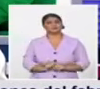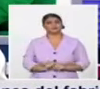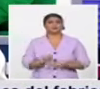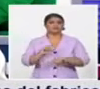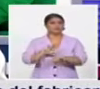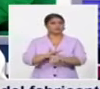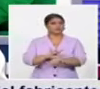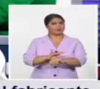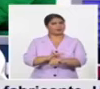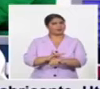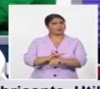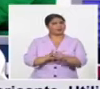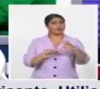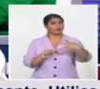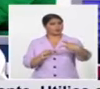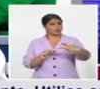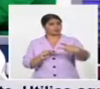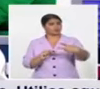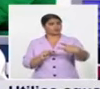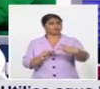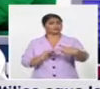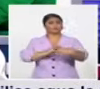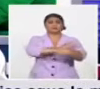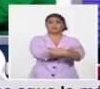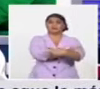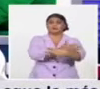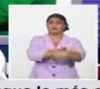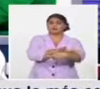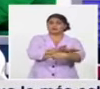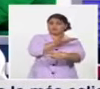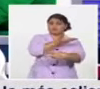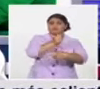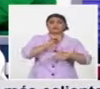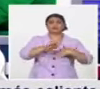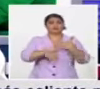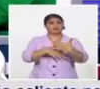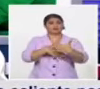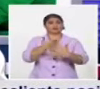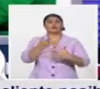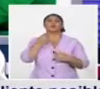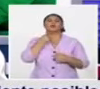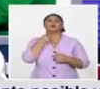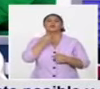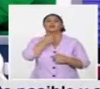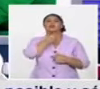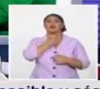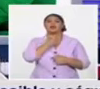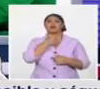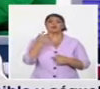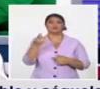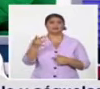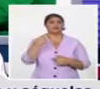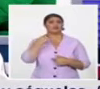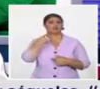y un hipotiroidismo. Síntomas iniciales, fiebre, tos y dolor